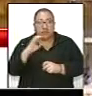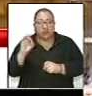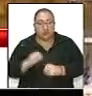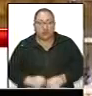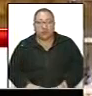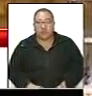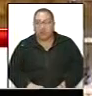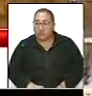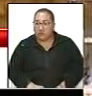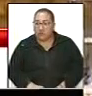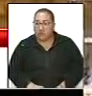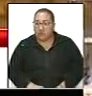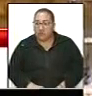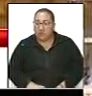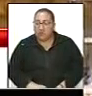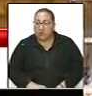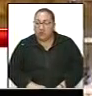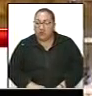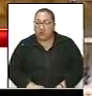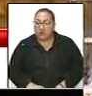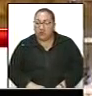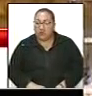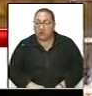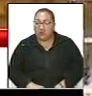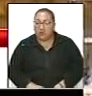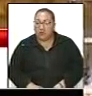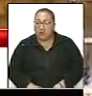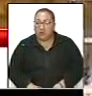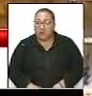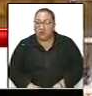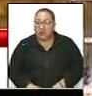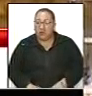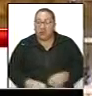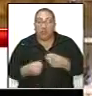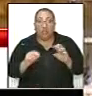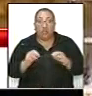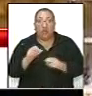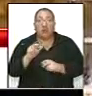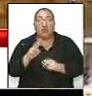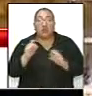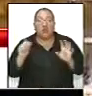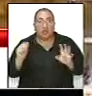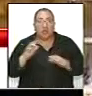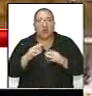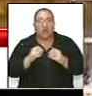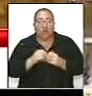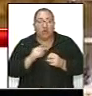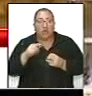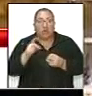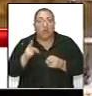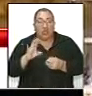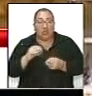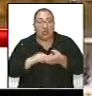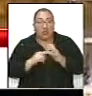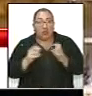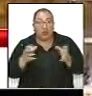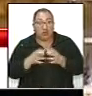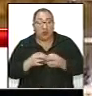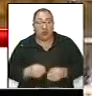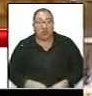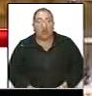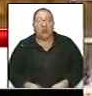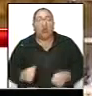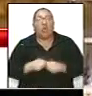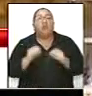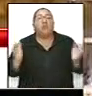en promedio, y las públicas de un 16% a un casi 70% en promedio, ¿no? Nosotros siempre hemos estado